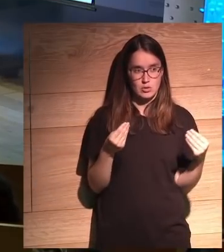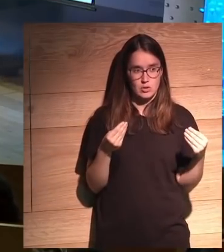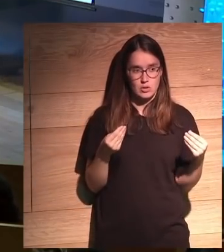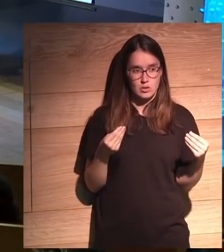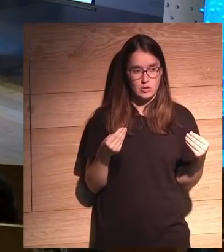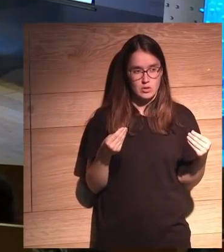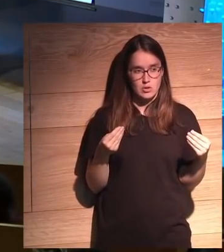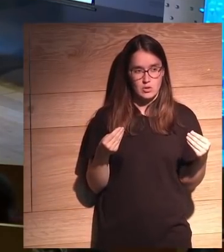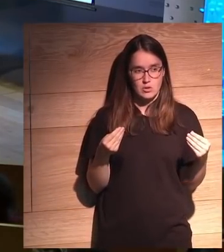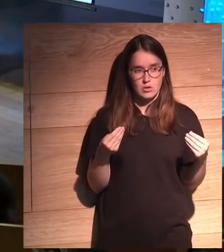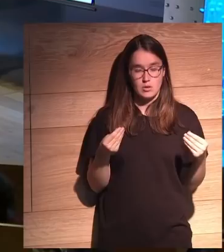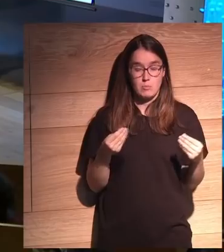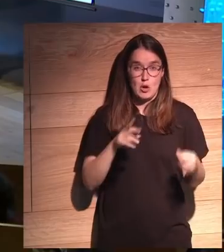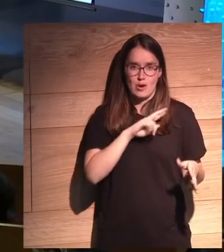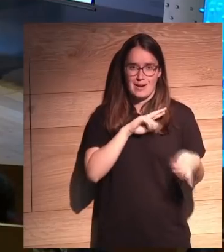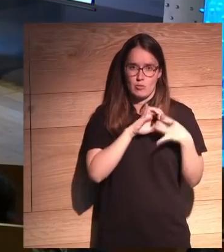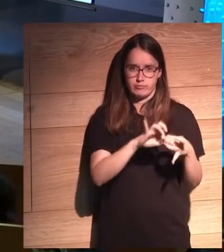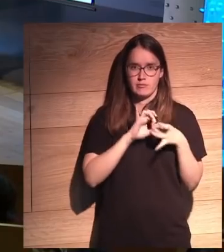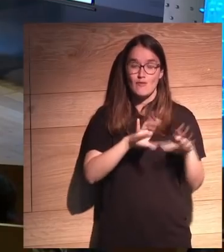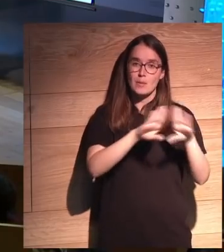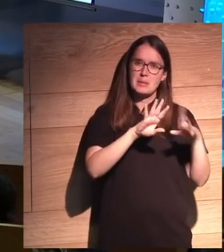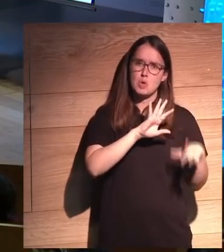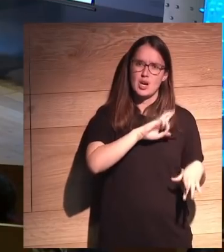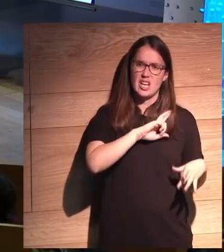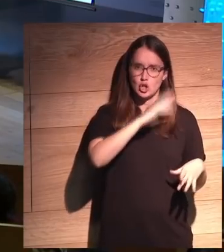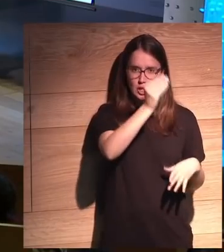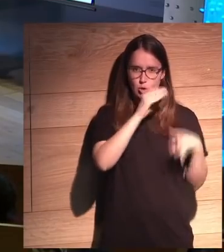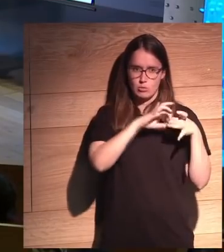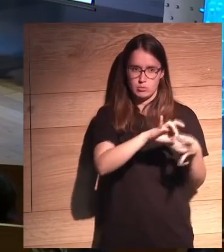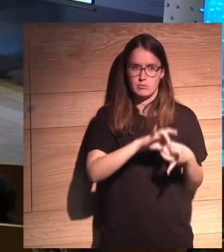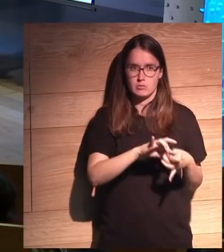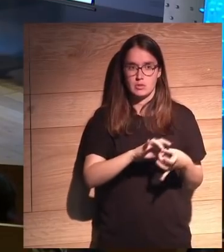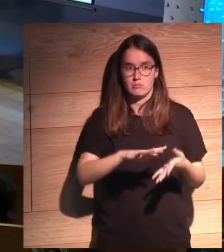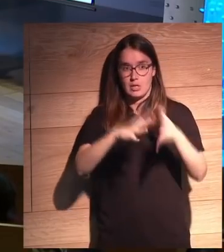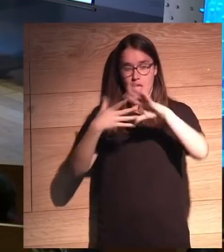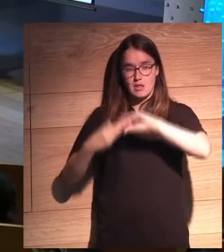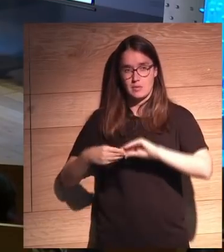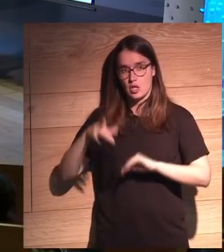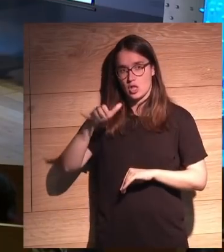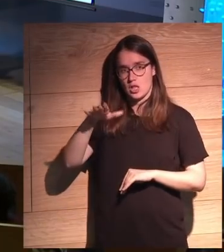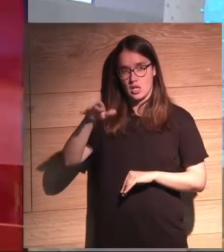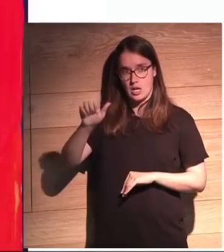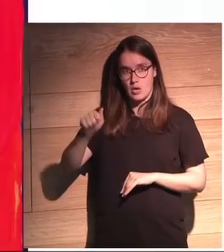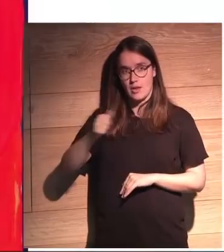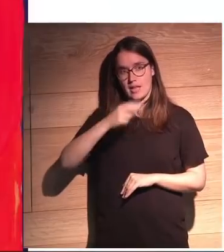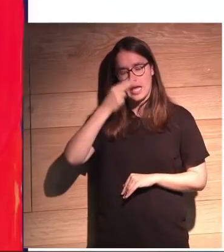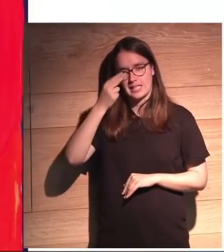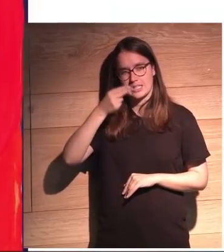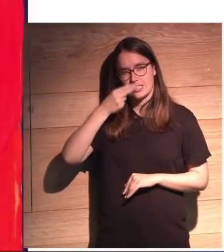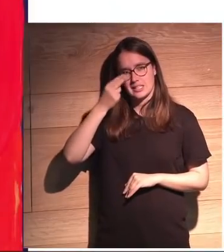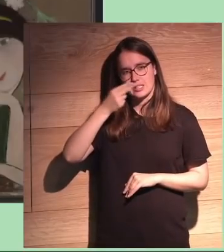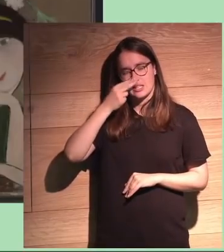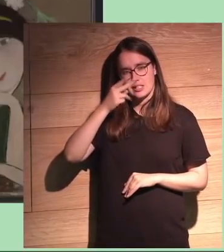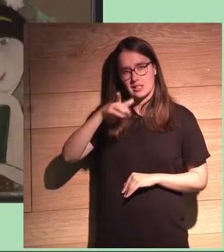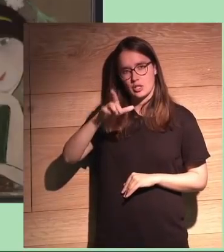eso de las raíces religiosas, ¿no? La versión de Laura López Balza sobre la interesante